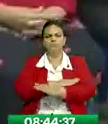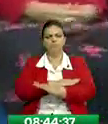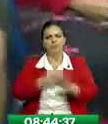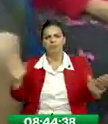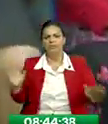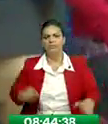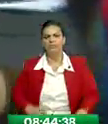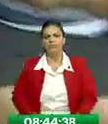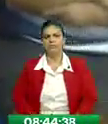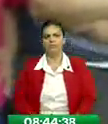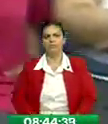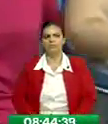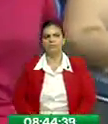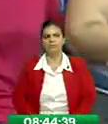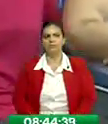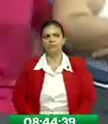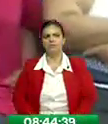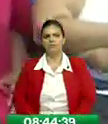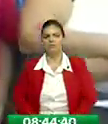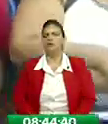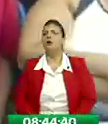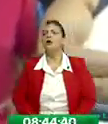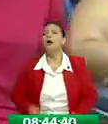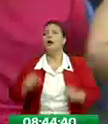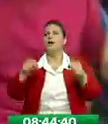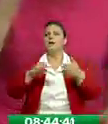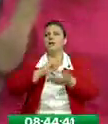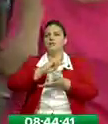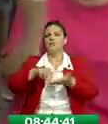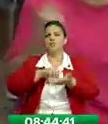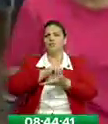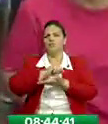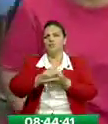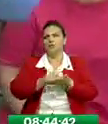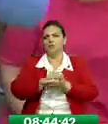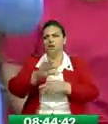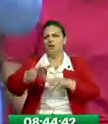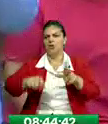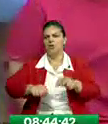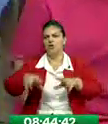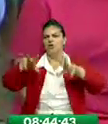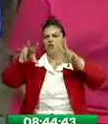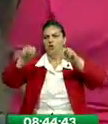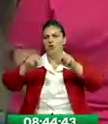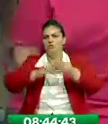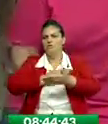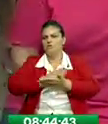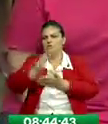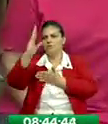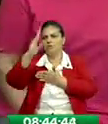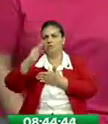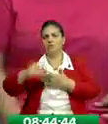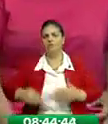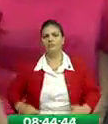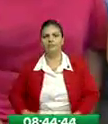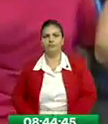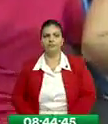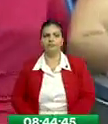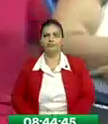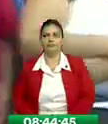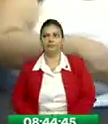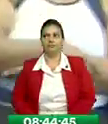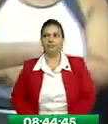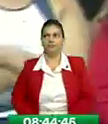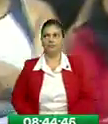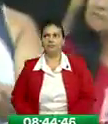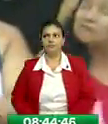Aquí no queremos Monte Sinaí, no queremos la. No quieren ladrones, porque me decían aquí entre nos, este poste